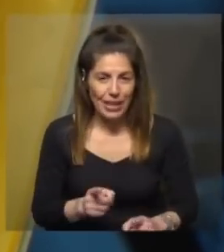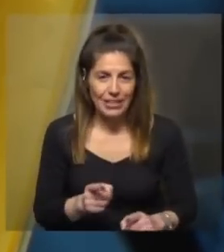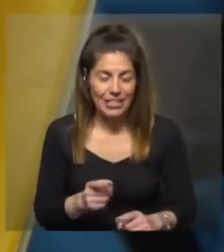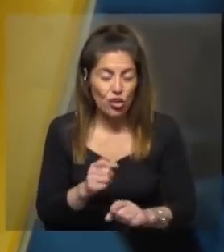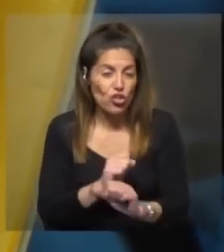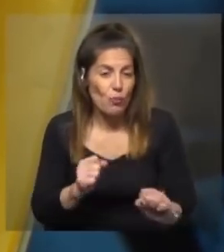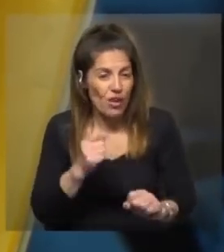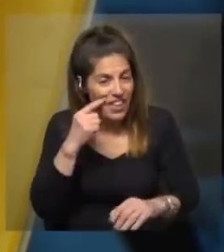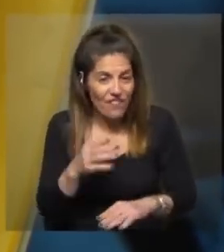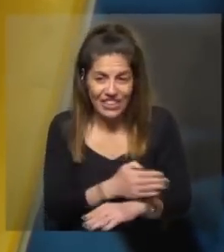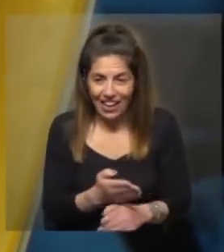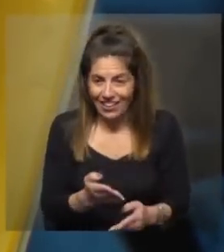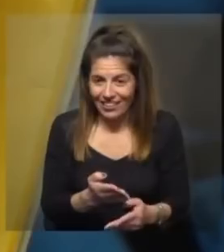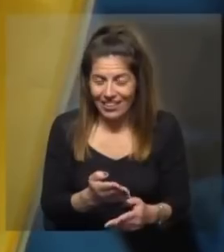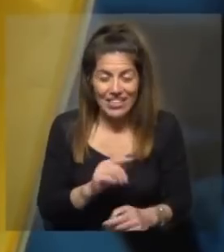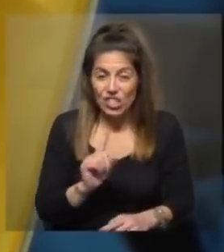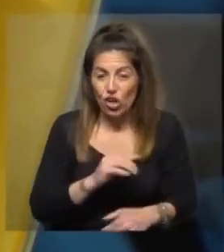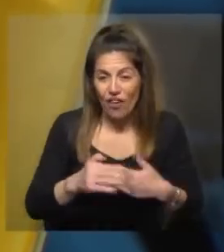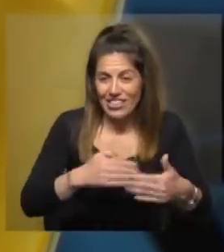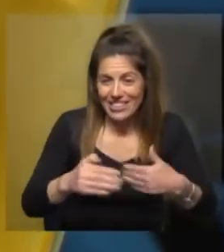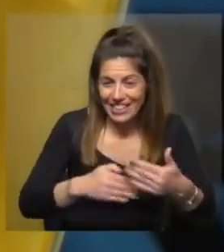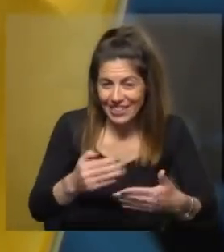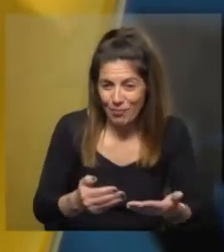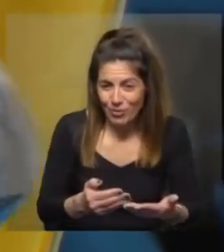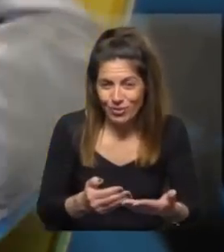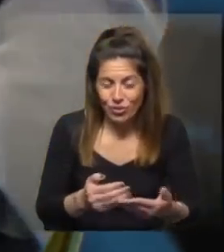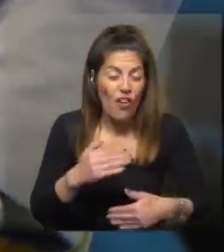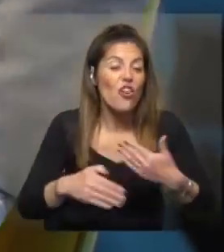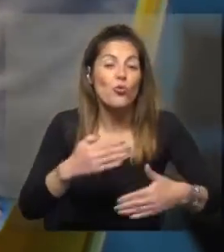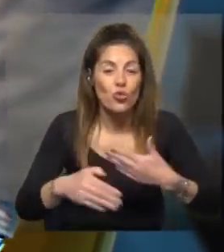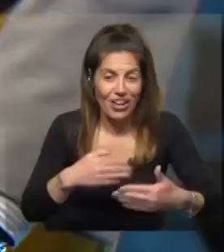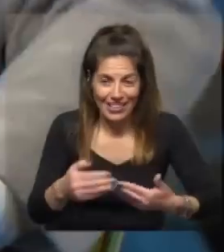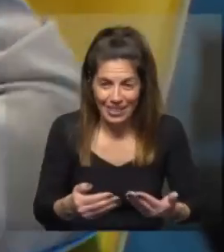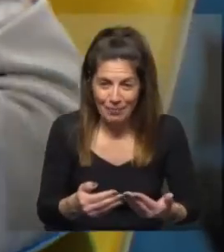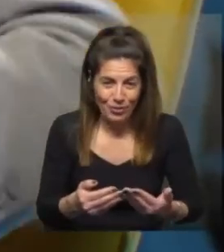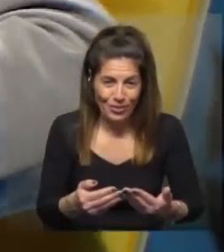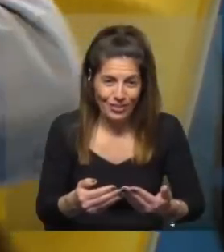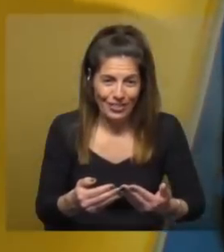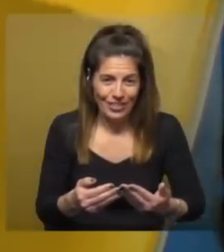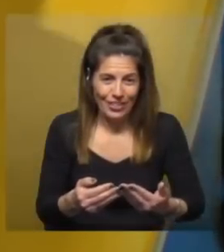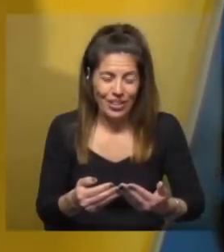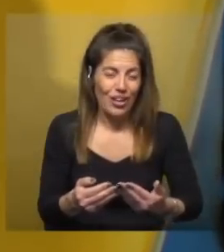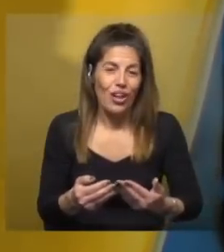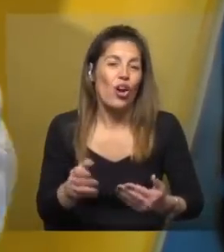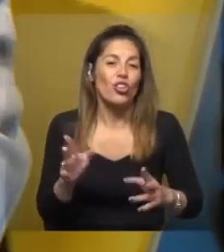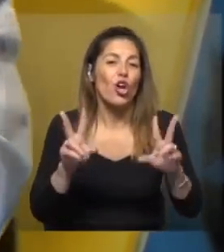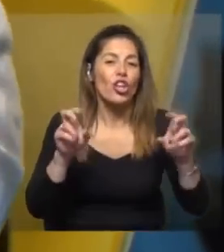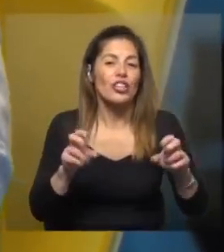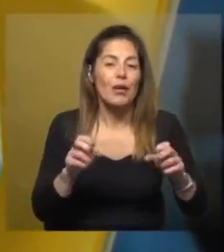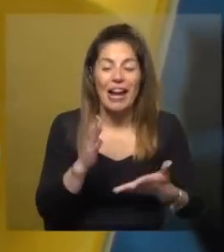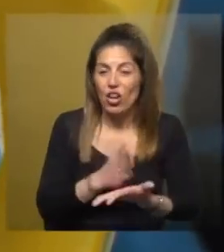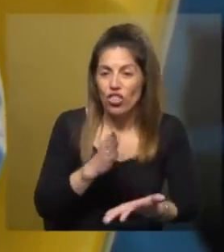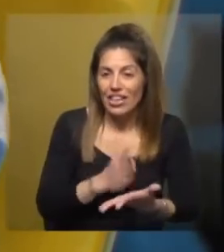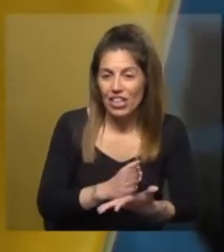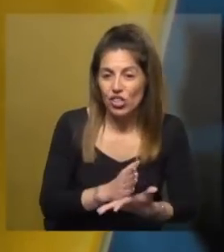es decir si no no avanzaríamos Además no evolucionaríamos Y si digo con todo esto el tema de la agenda de